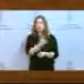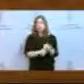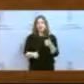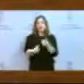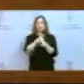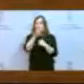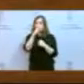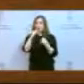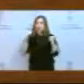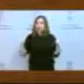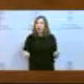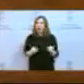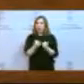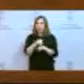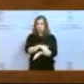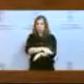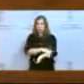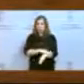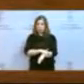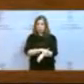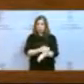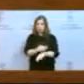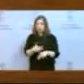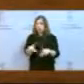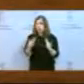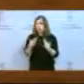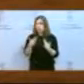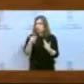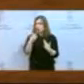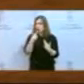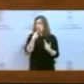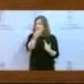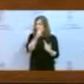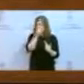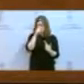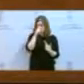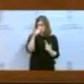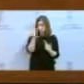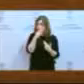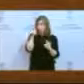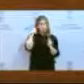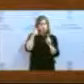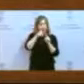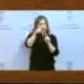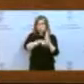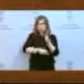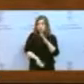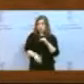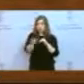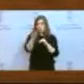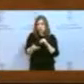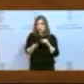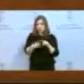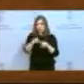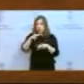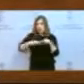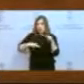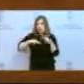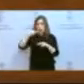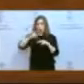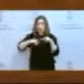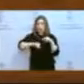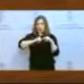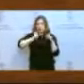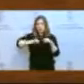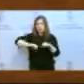de Gobierno. Permítame que les refresque la memoria, porque son objetivos tan importantes como las obras de construcción de una residencia de